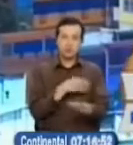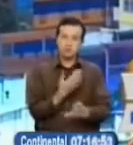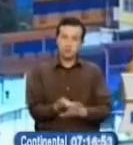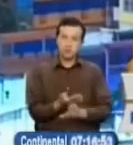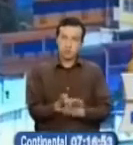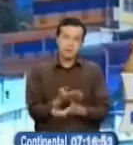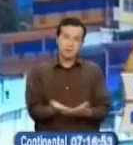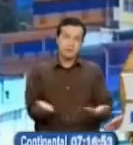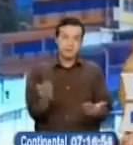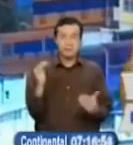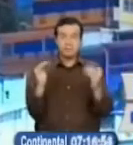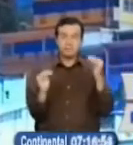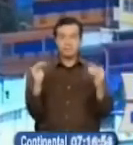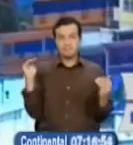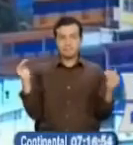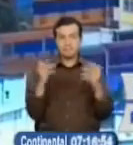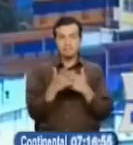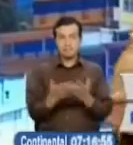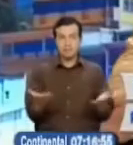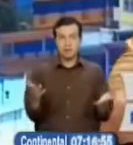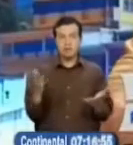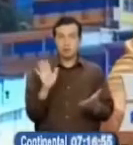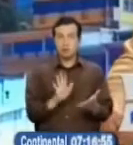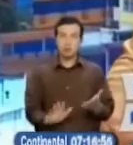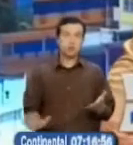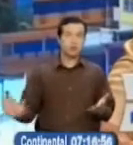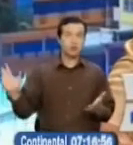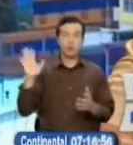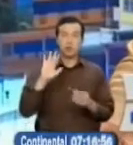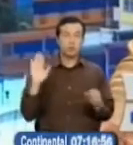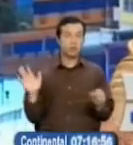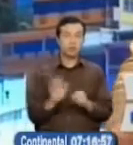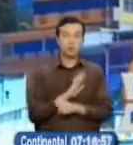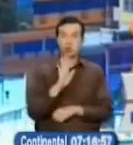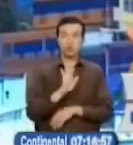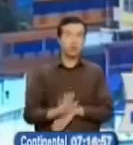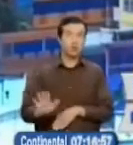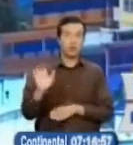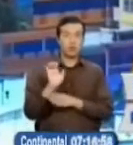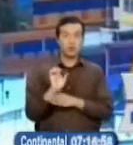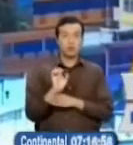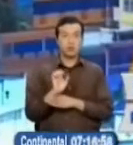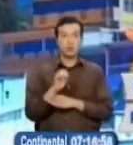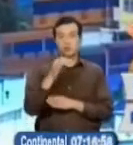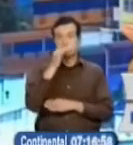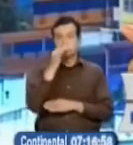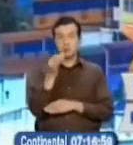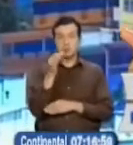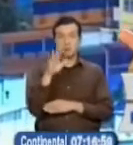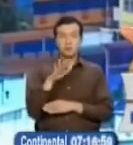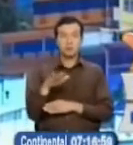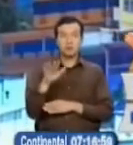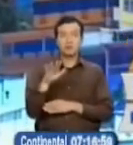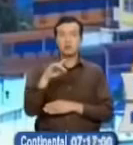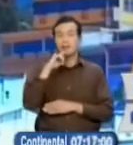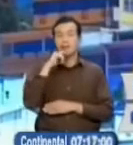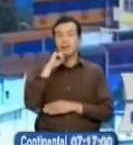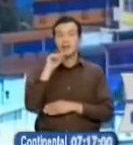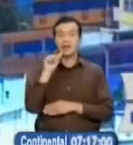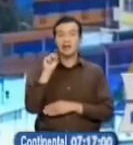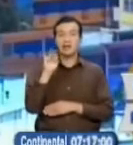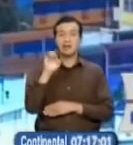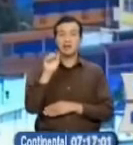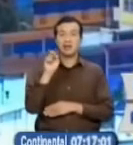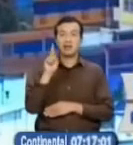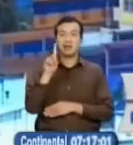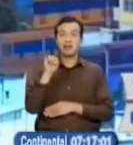pero ese es el balance que tenemos. Representación de la muestra total de todo Ecuador, inclusive de un pedazo de la Antártida. Realmente